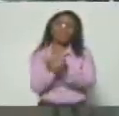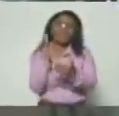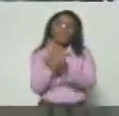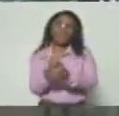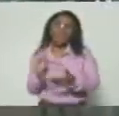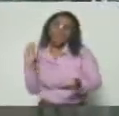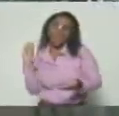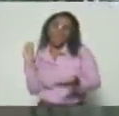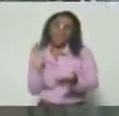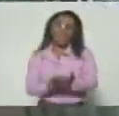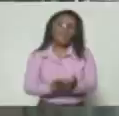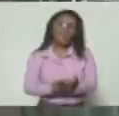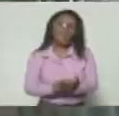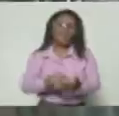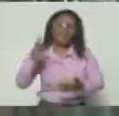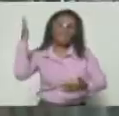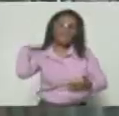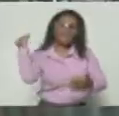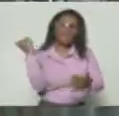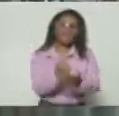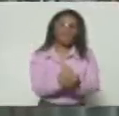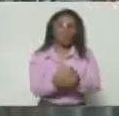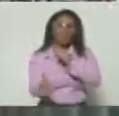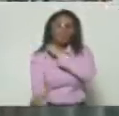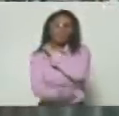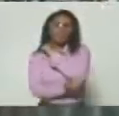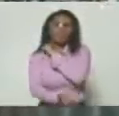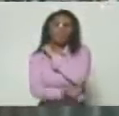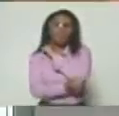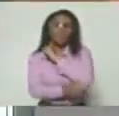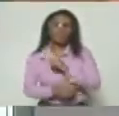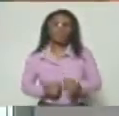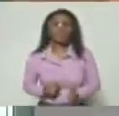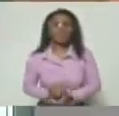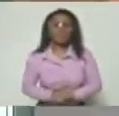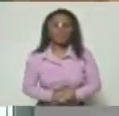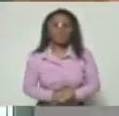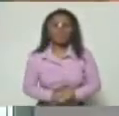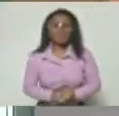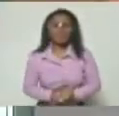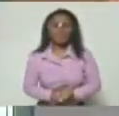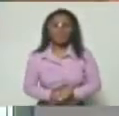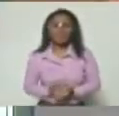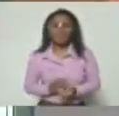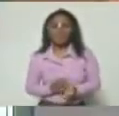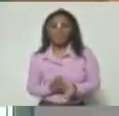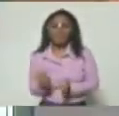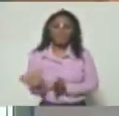impone la traición, la mezquindad, la desviación